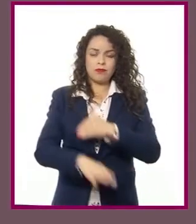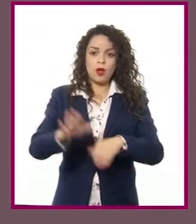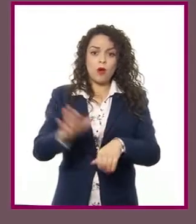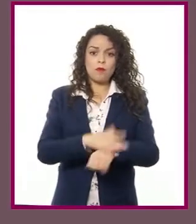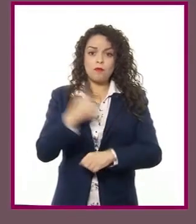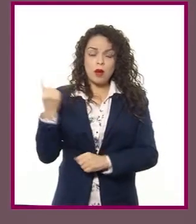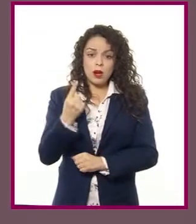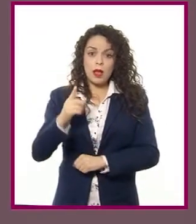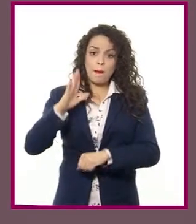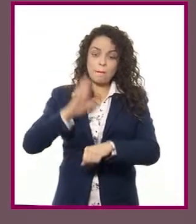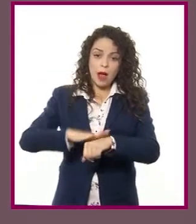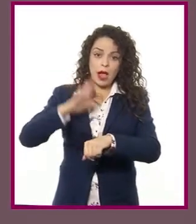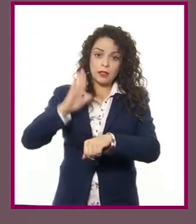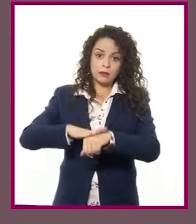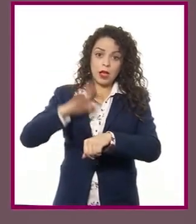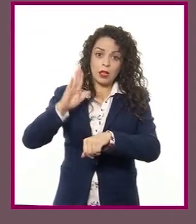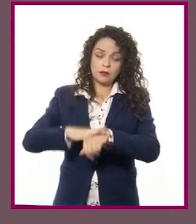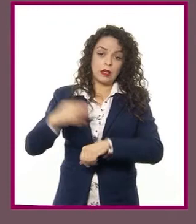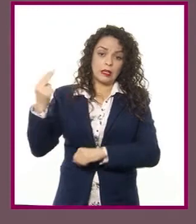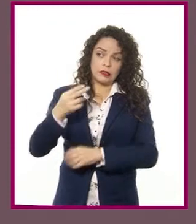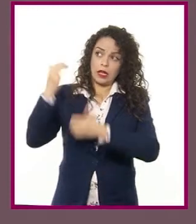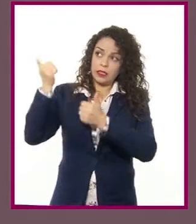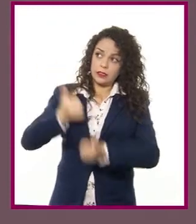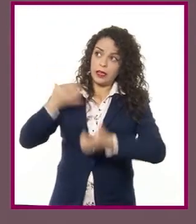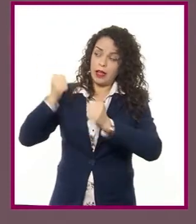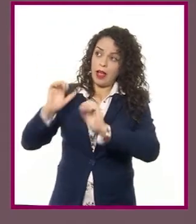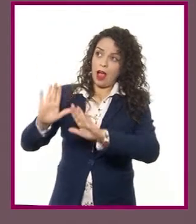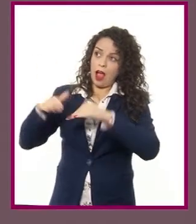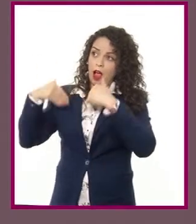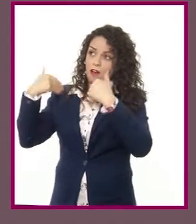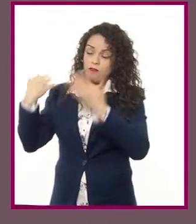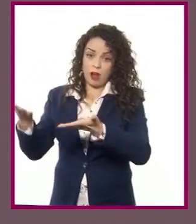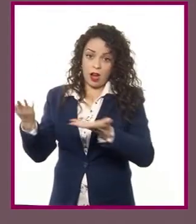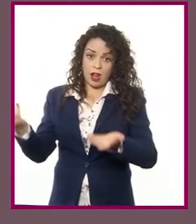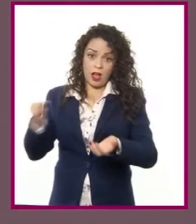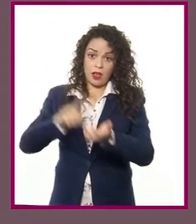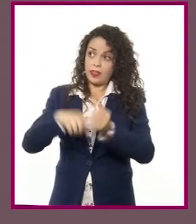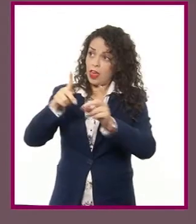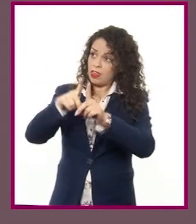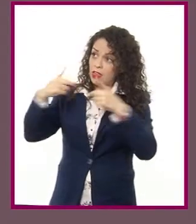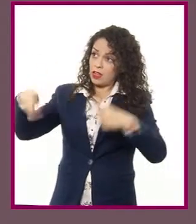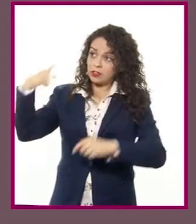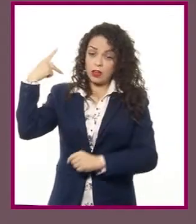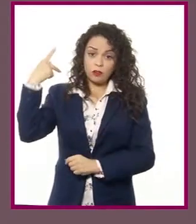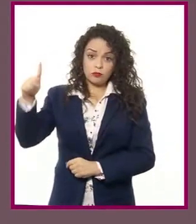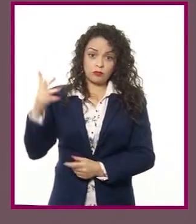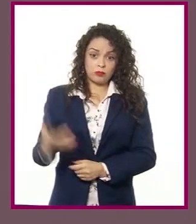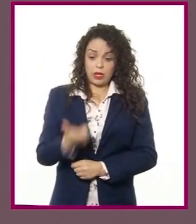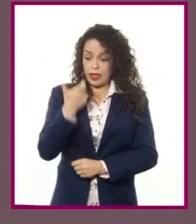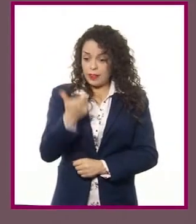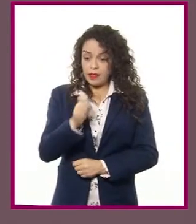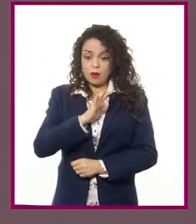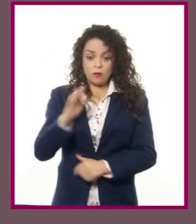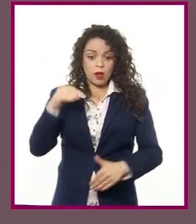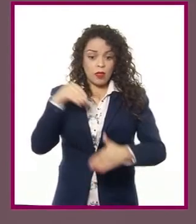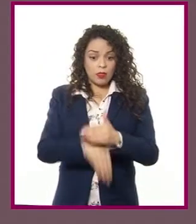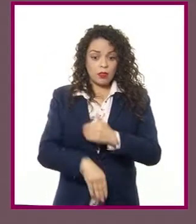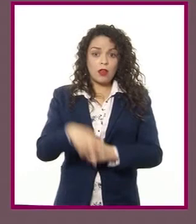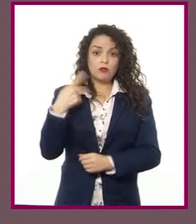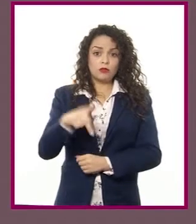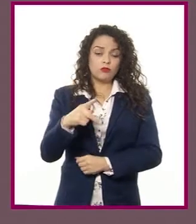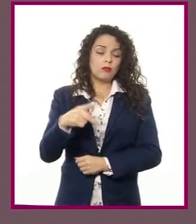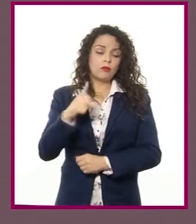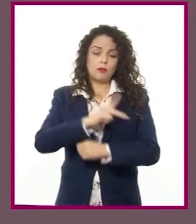depender cada vez más del exterior, debilitar el desarrollo industrial propio, exponer la moneda a fuertes devaluaciones, limitar